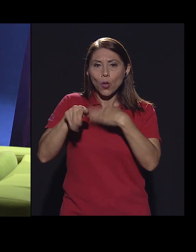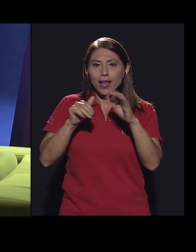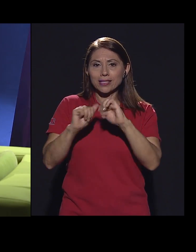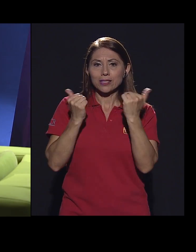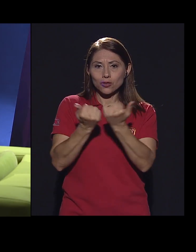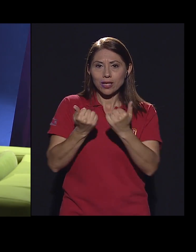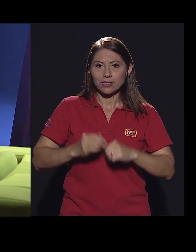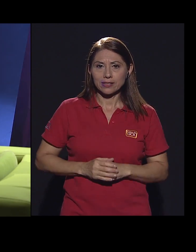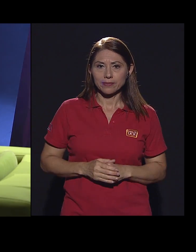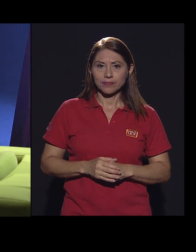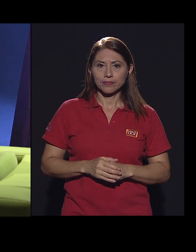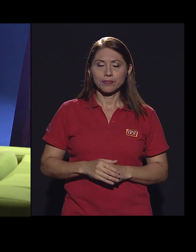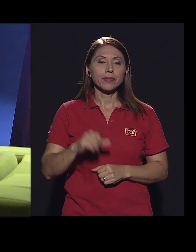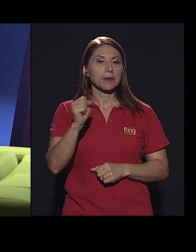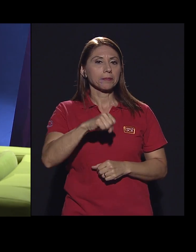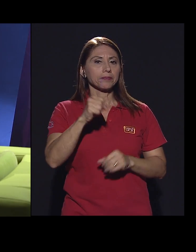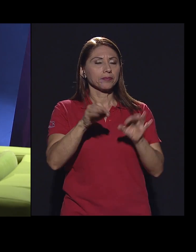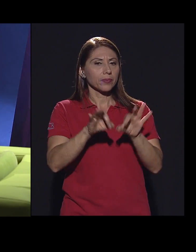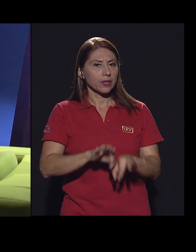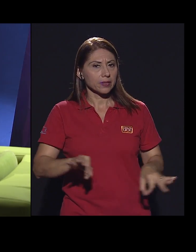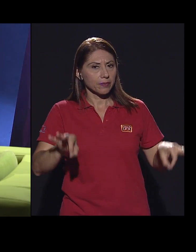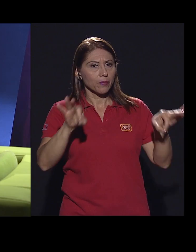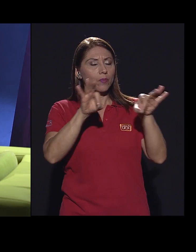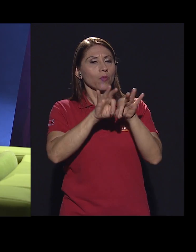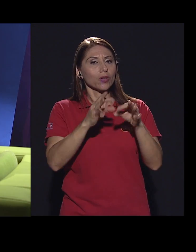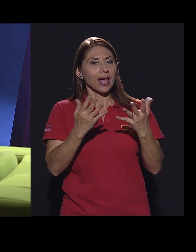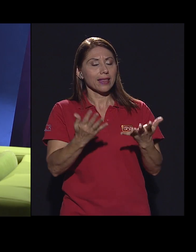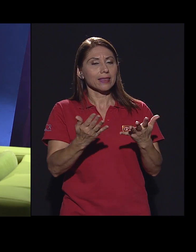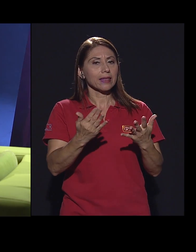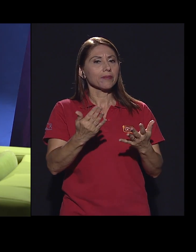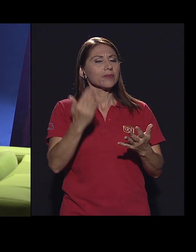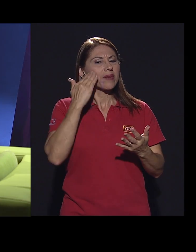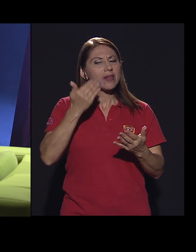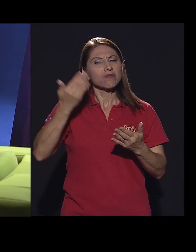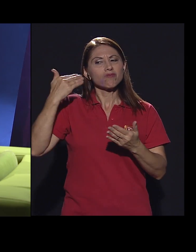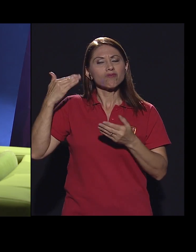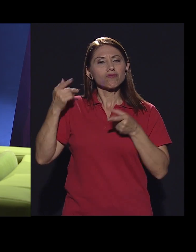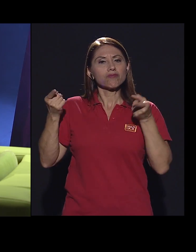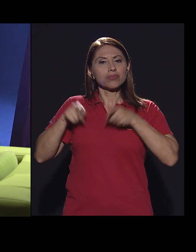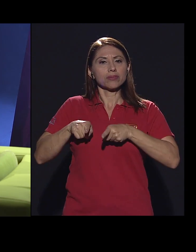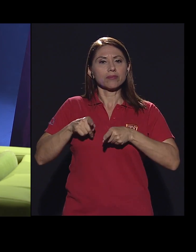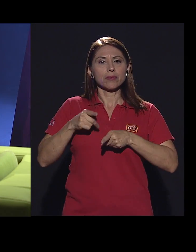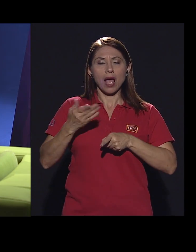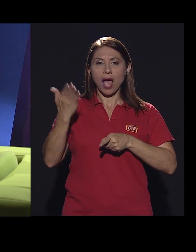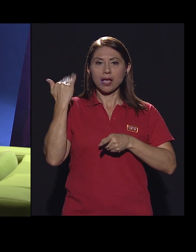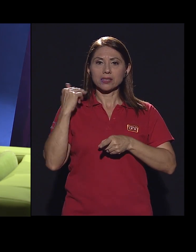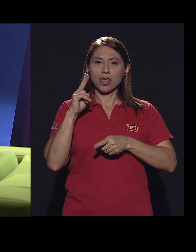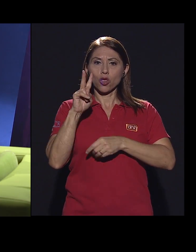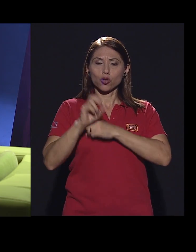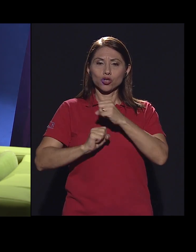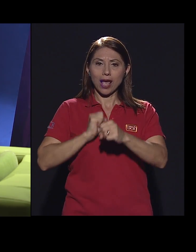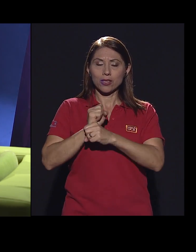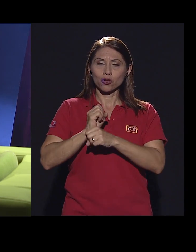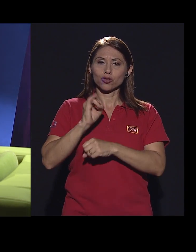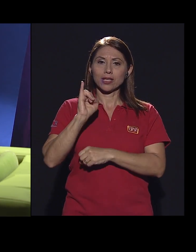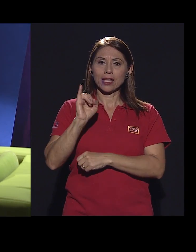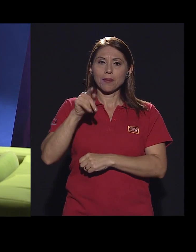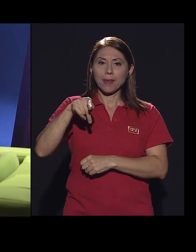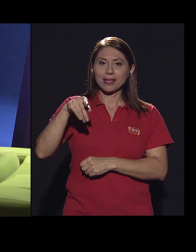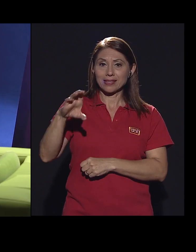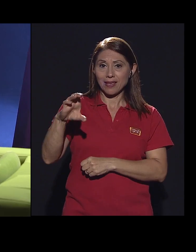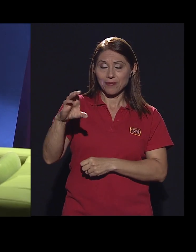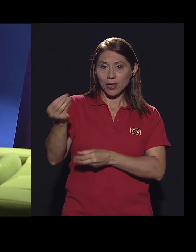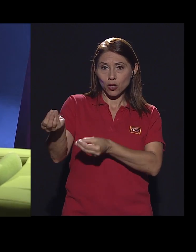Bueno, sí, en ese sentido es importante resaltar el antecedente que es hace 2 años el